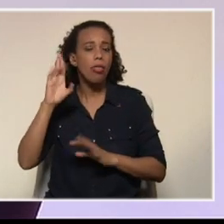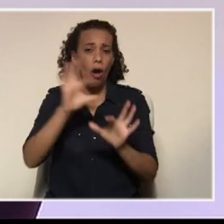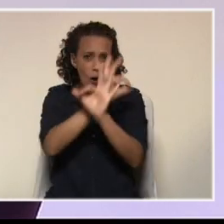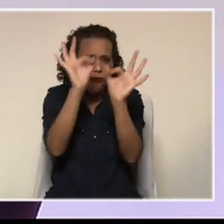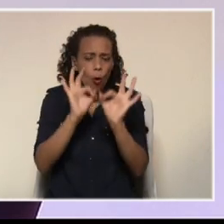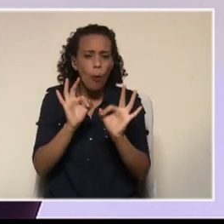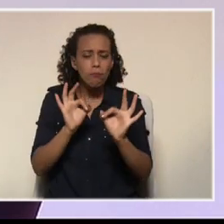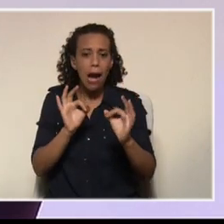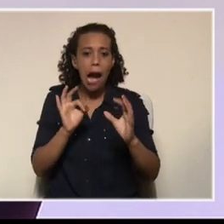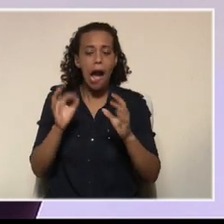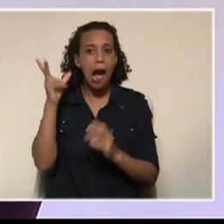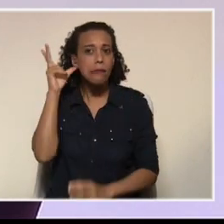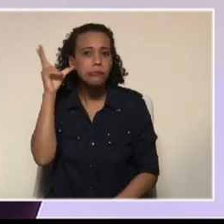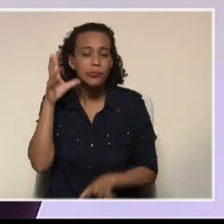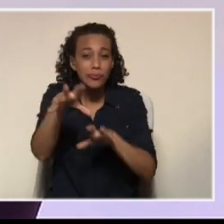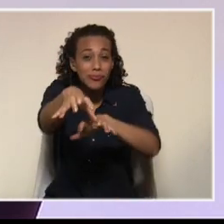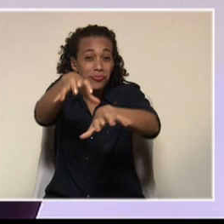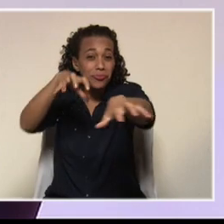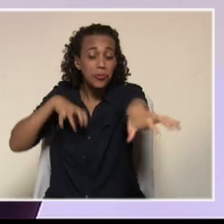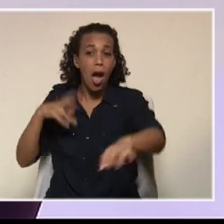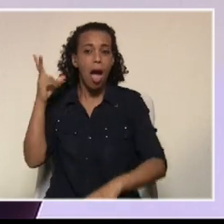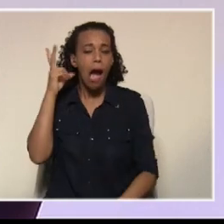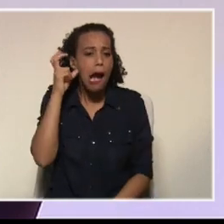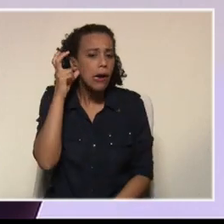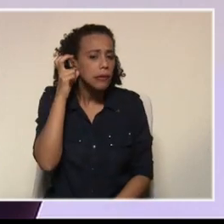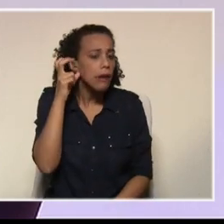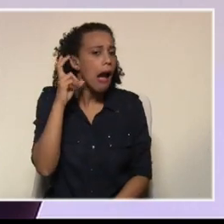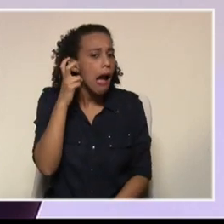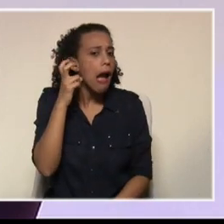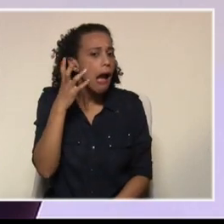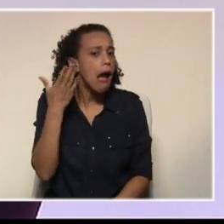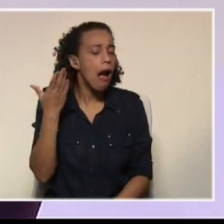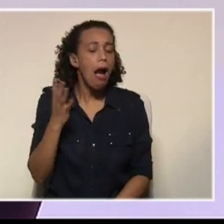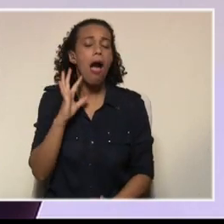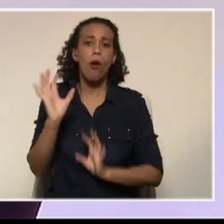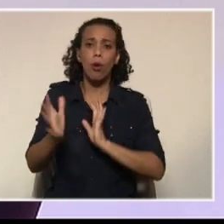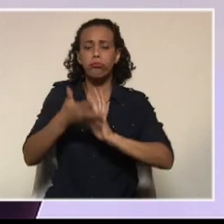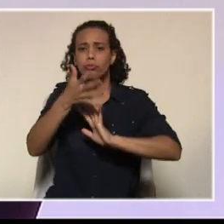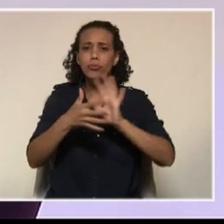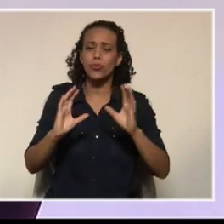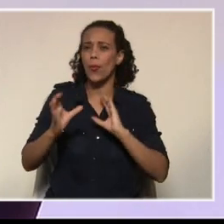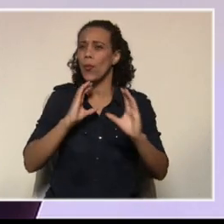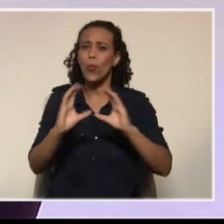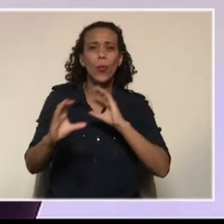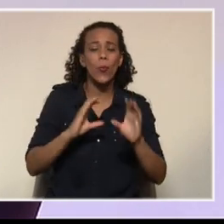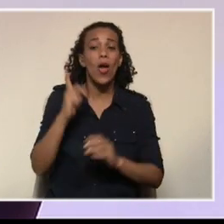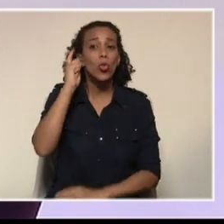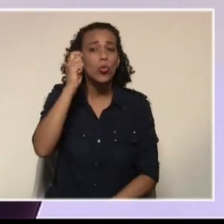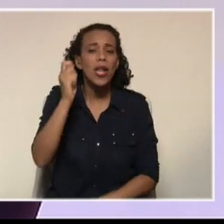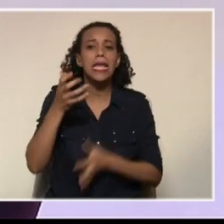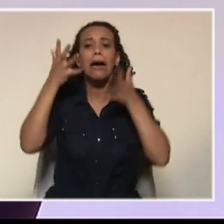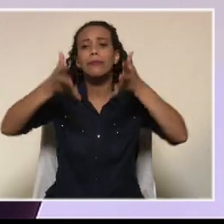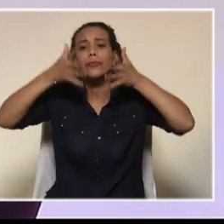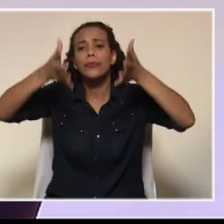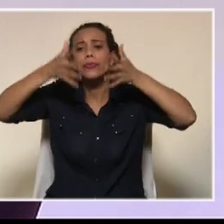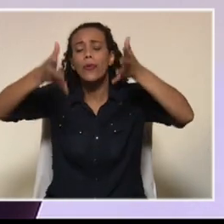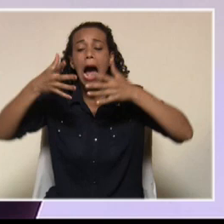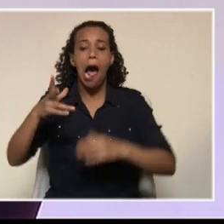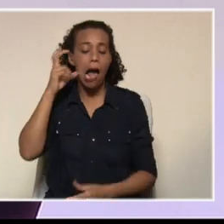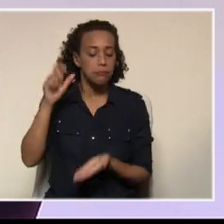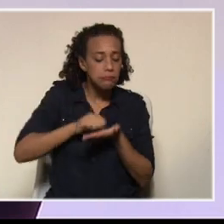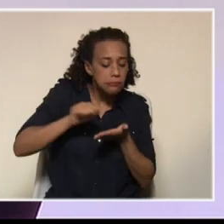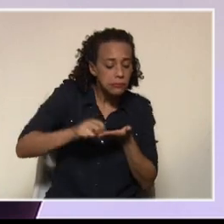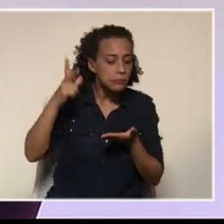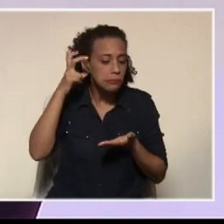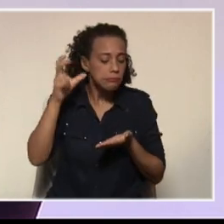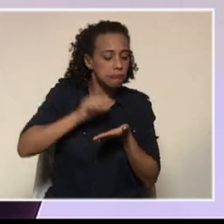de comunicación masivo para dar clases radiofónicas y también se hacían tutorías. En la actualidad, gracias